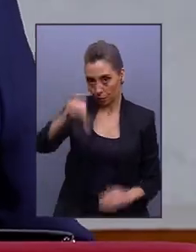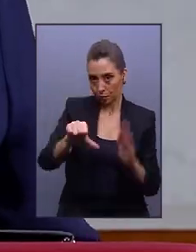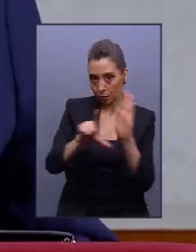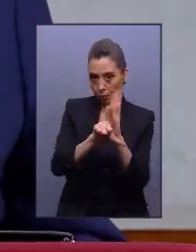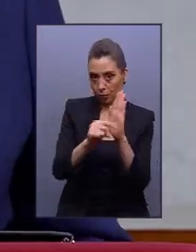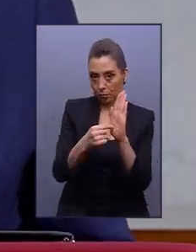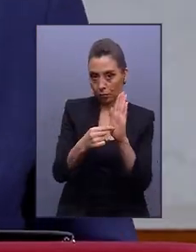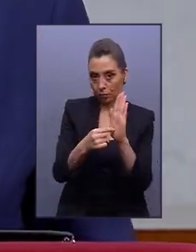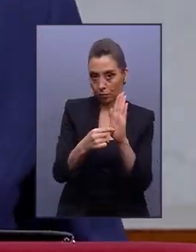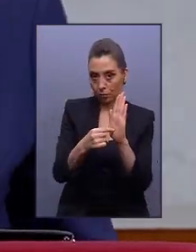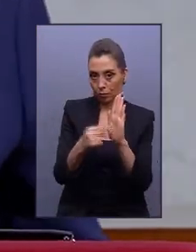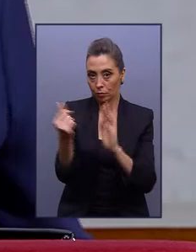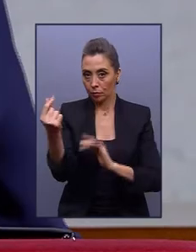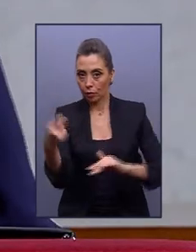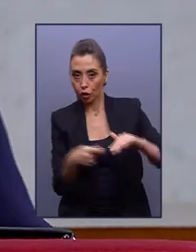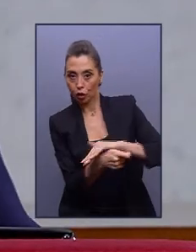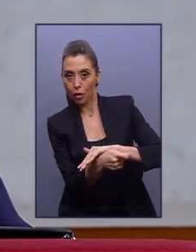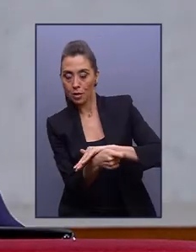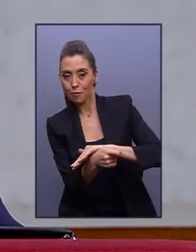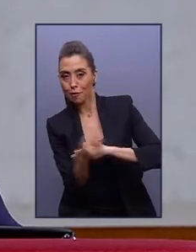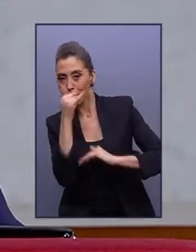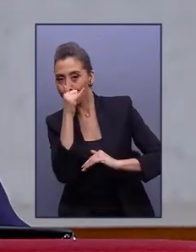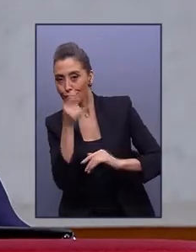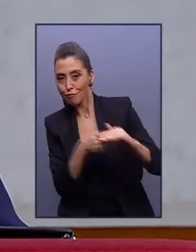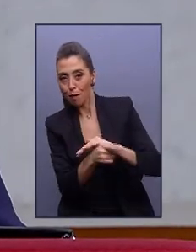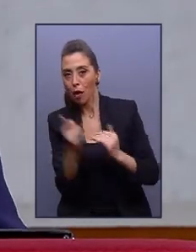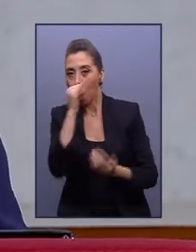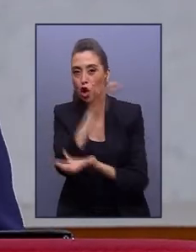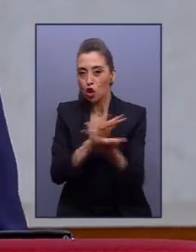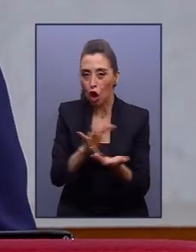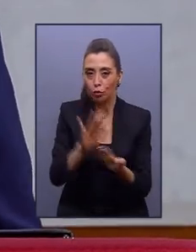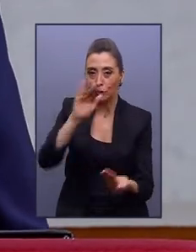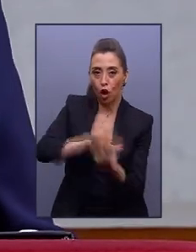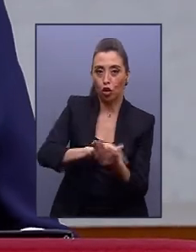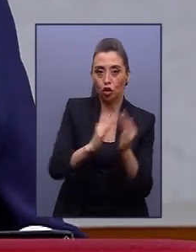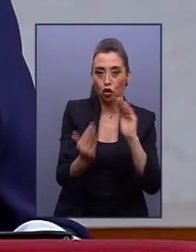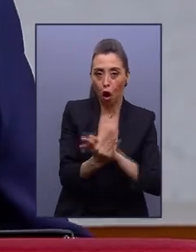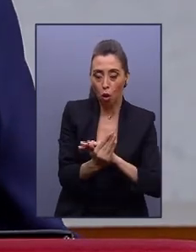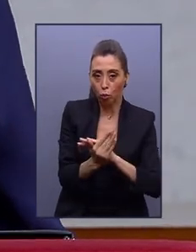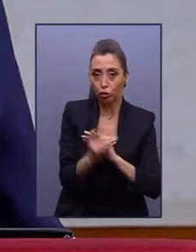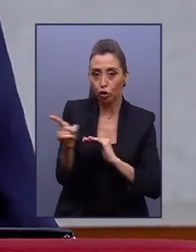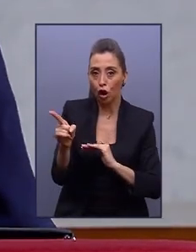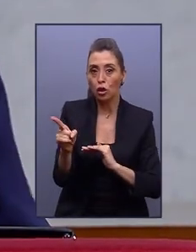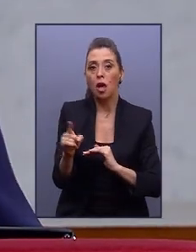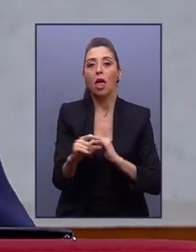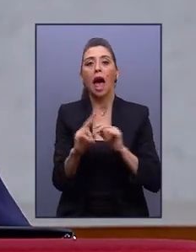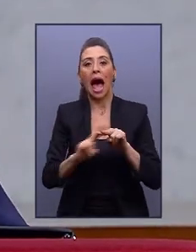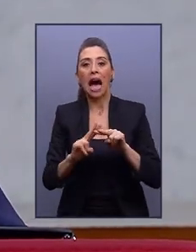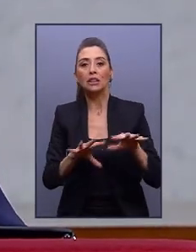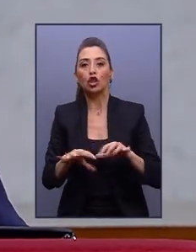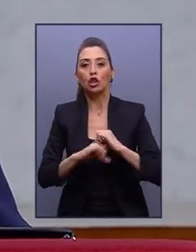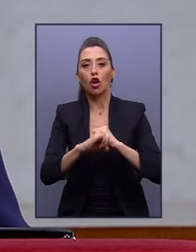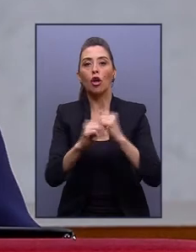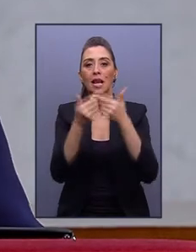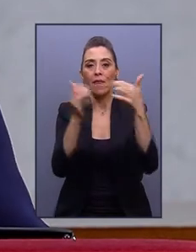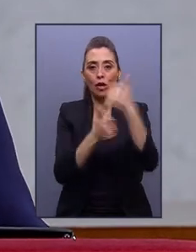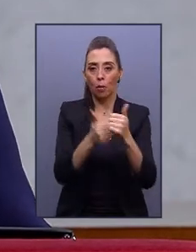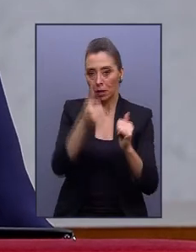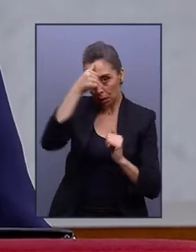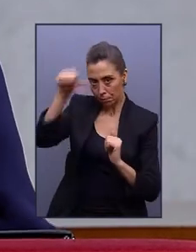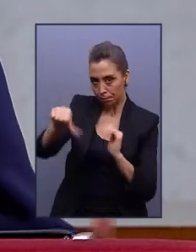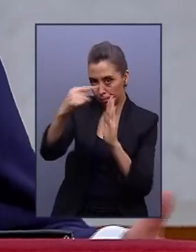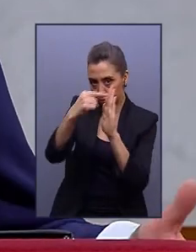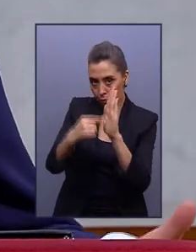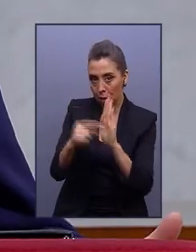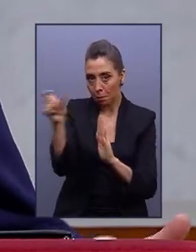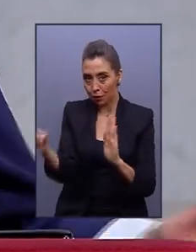Sancionamos el cohecho y el soborno, la corrupción, la colusión y las prácticas contra la libre competencia. Los infractores pueden